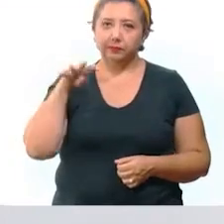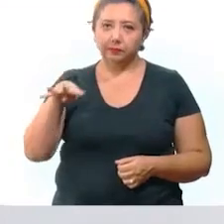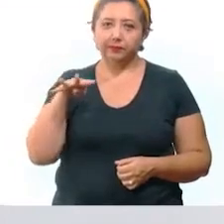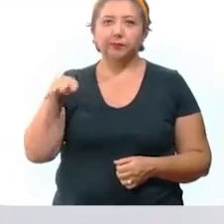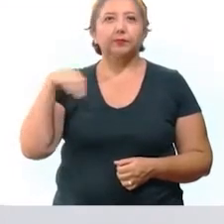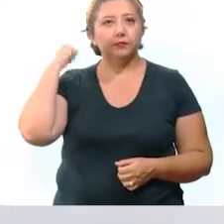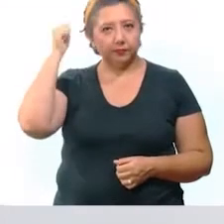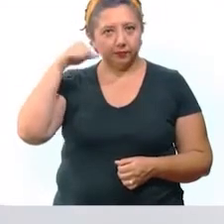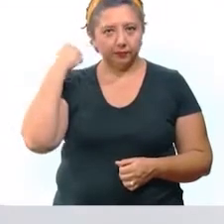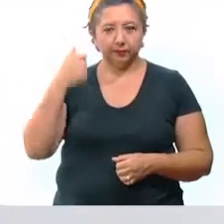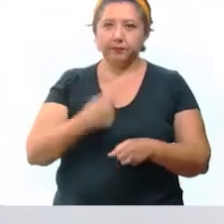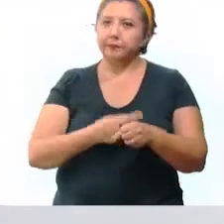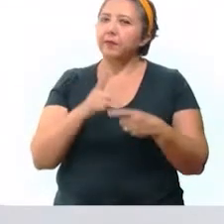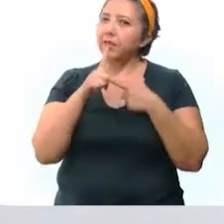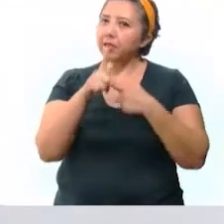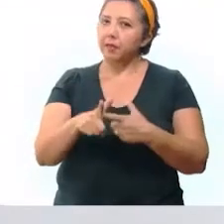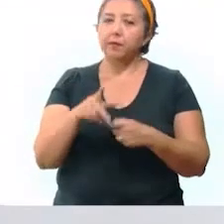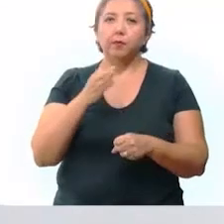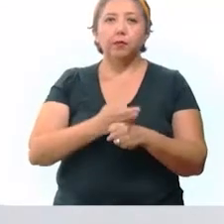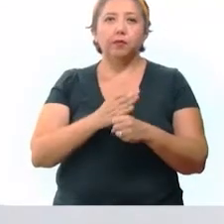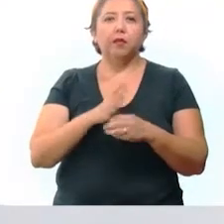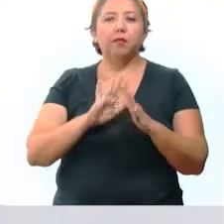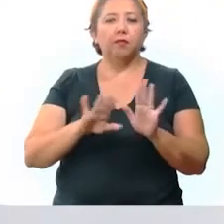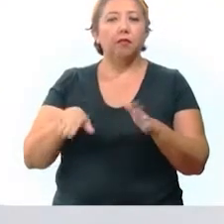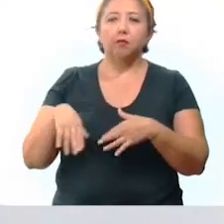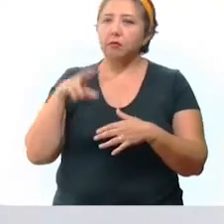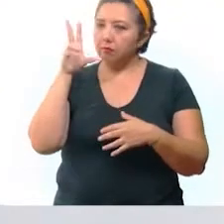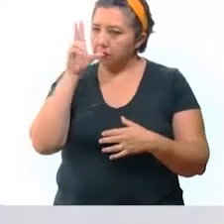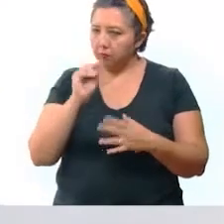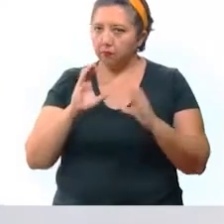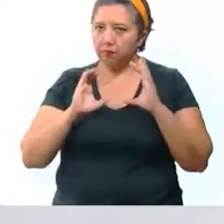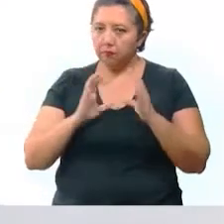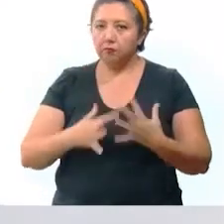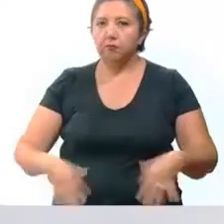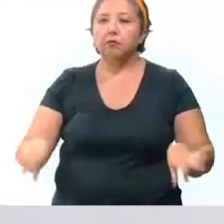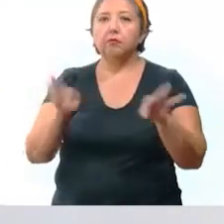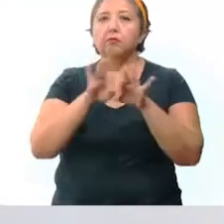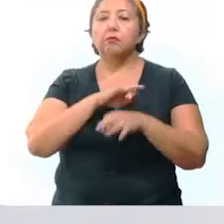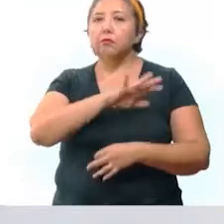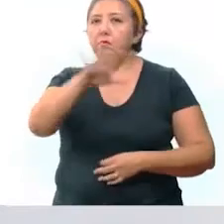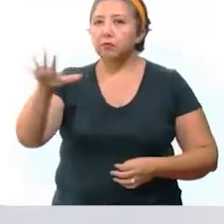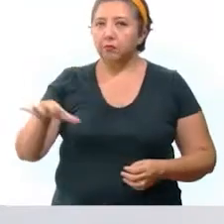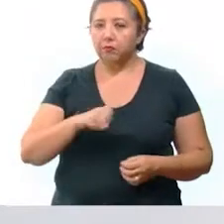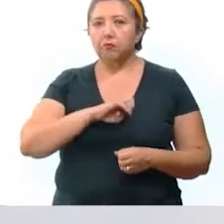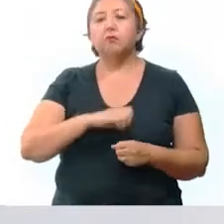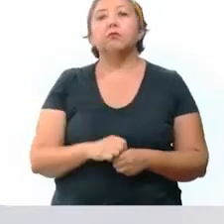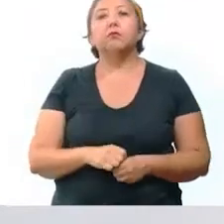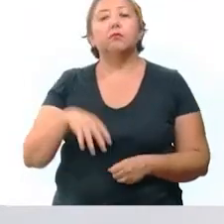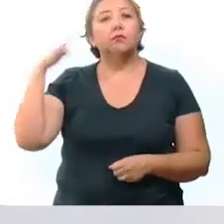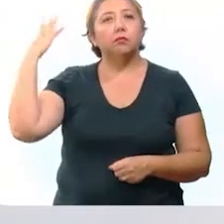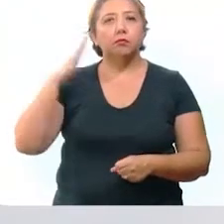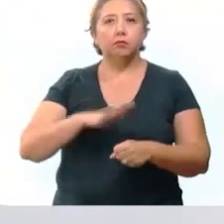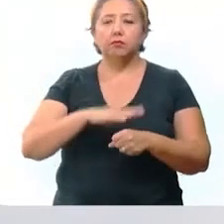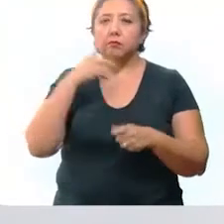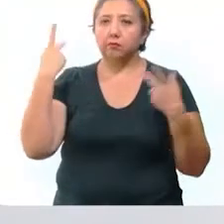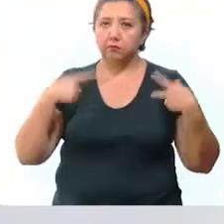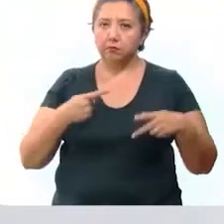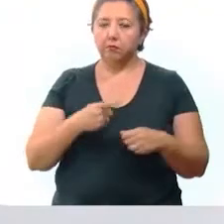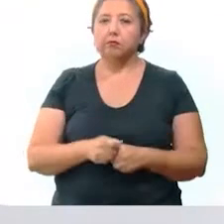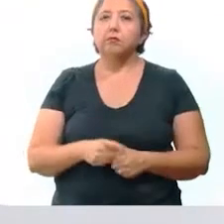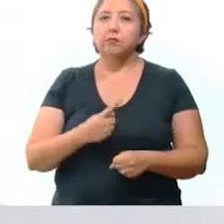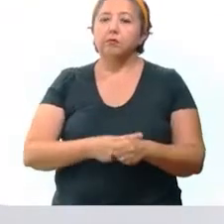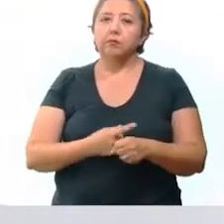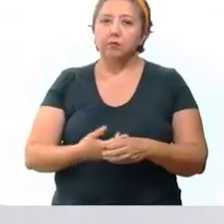19 de abril. La pandemia sigue y no es momento de bajar la guardia. Es muy importante que todos, en especial los adultos mayores o personas